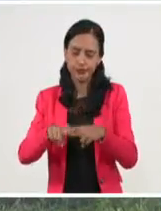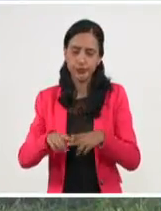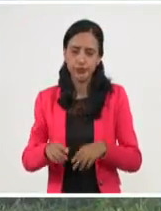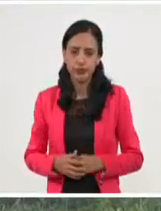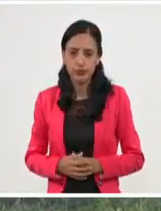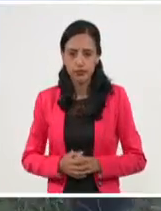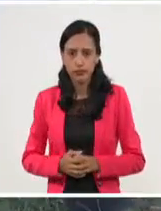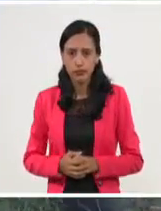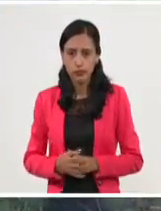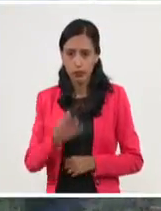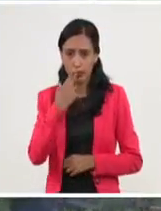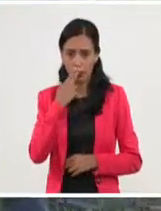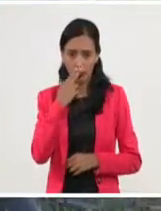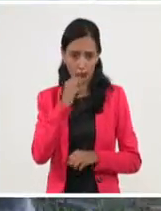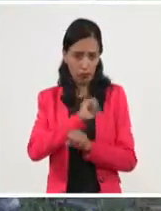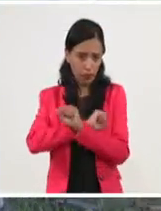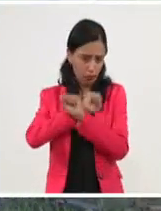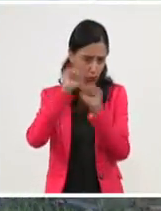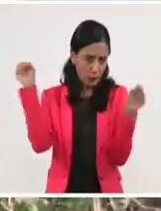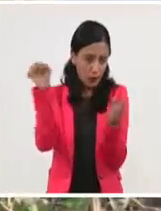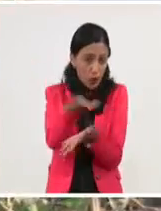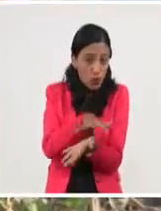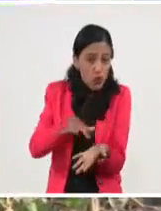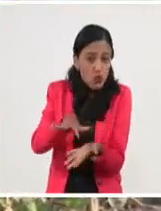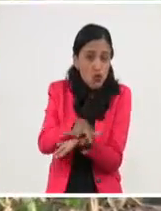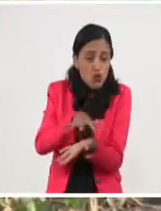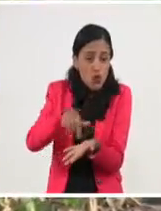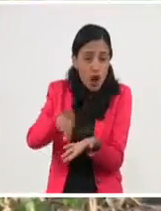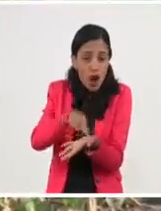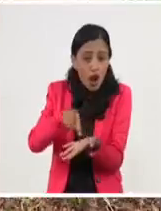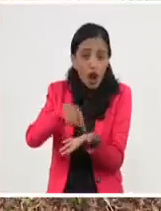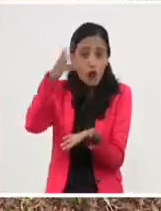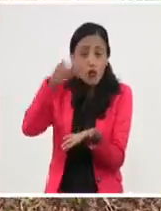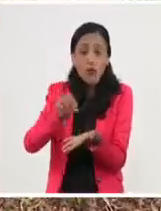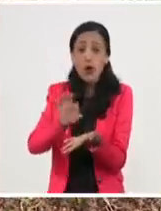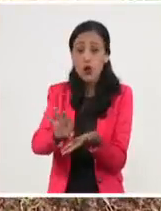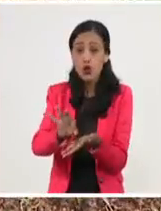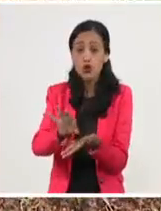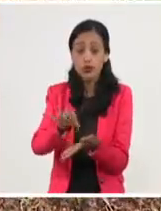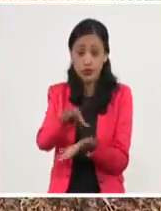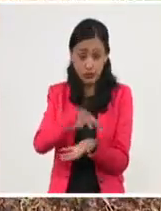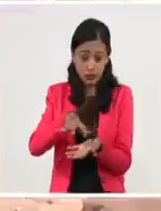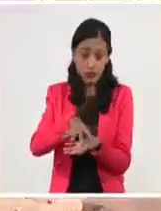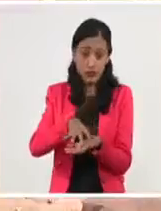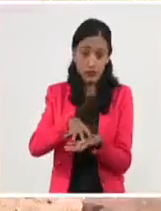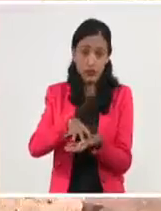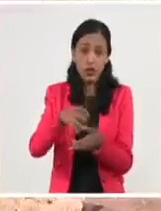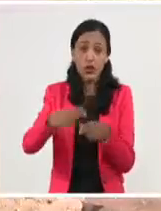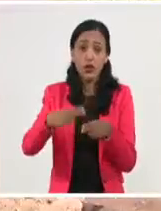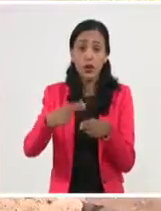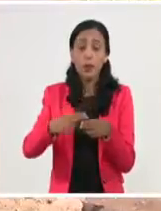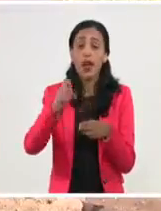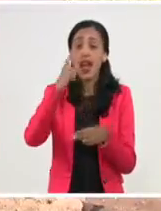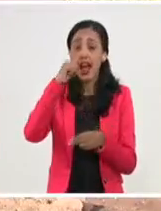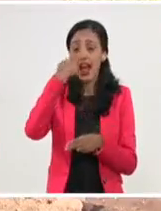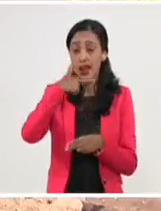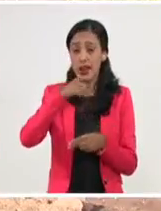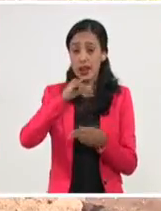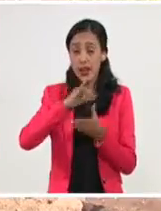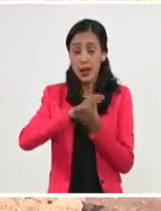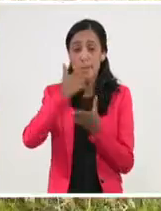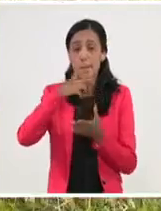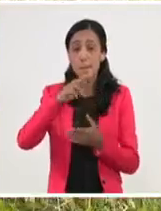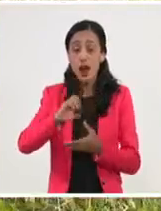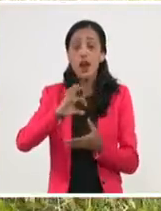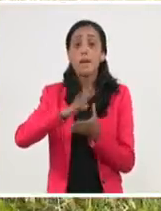Desde bien temprano, en la circunscripción número 8 del asentamiento poblacional Carbonera en el Consejo Popular Canímar en Matanzas, se desarrollan